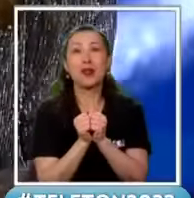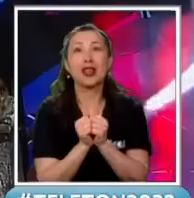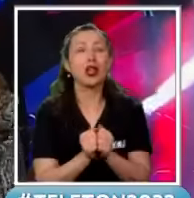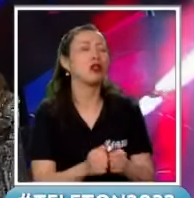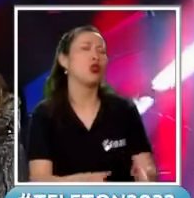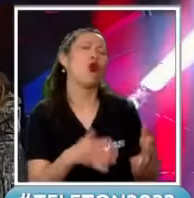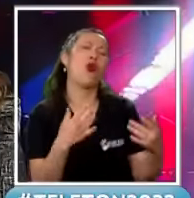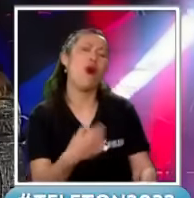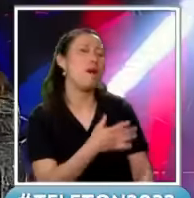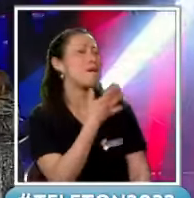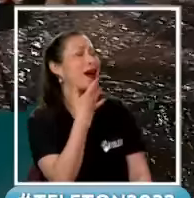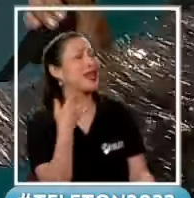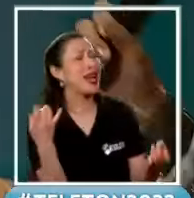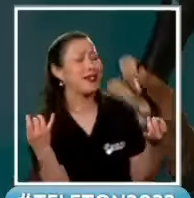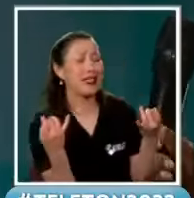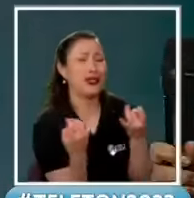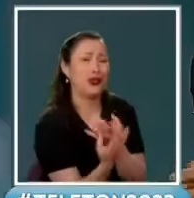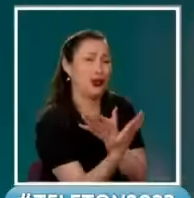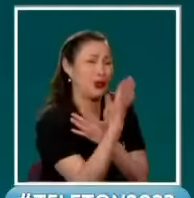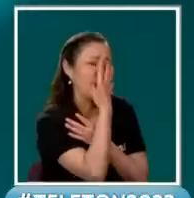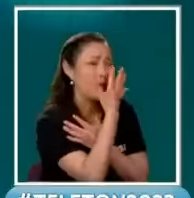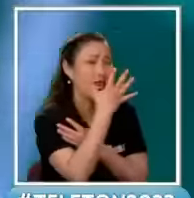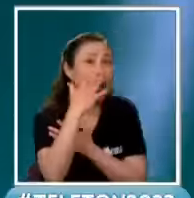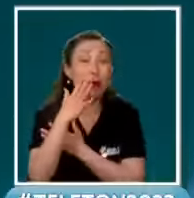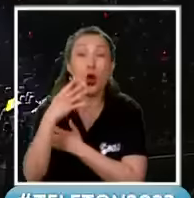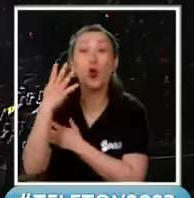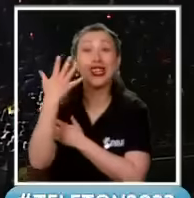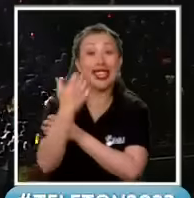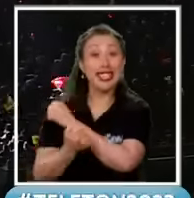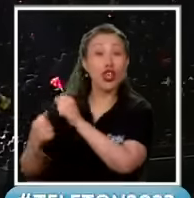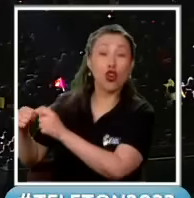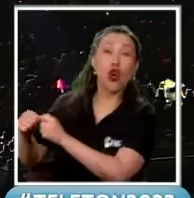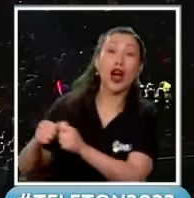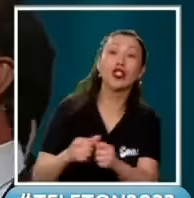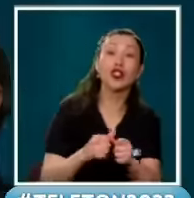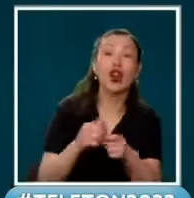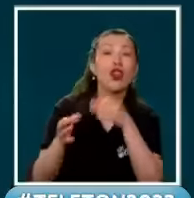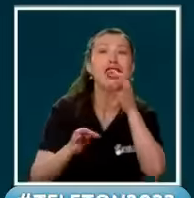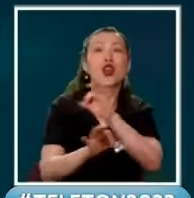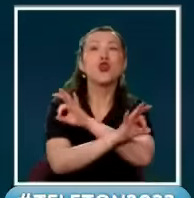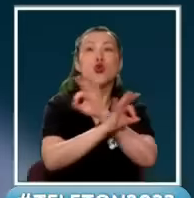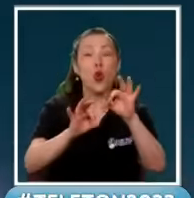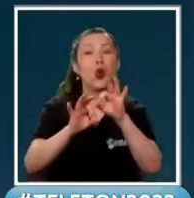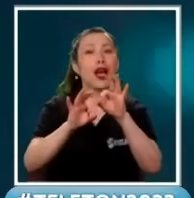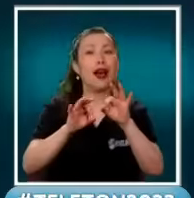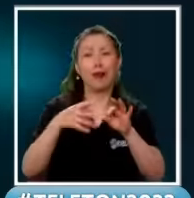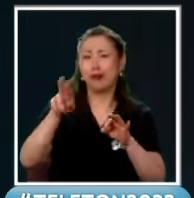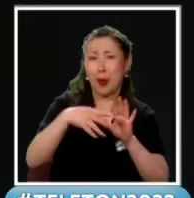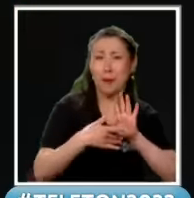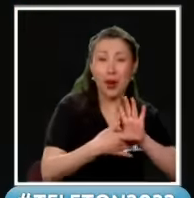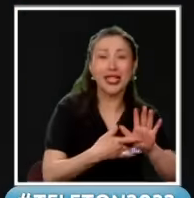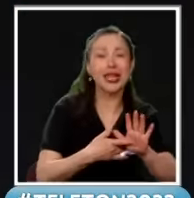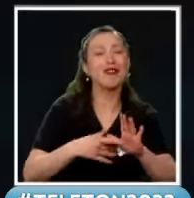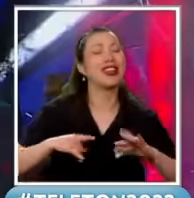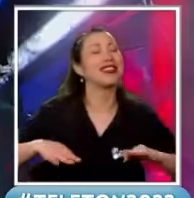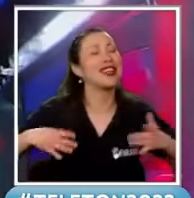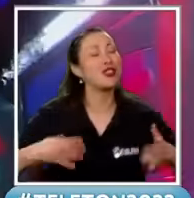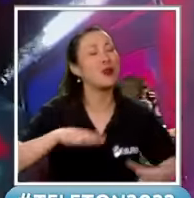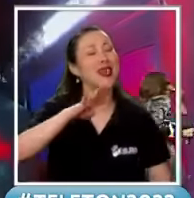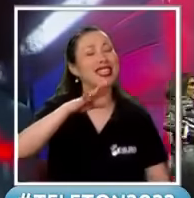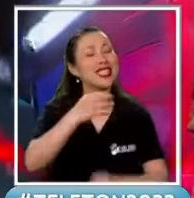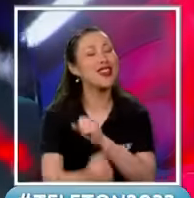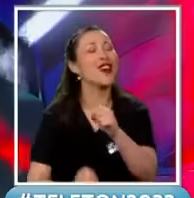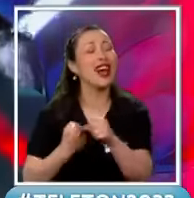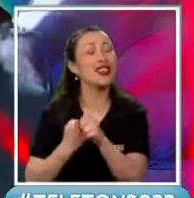¡Gracias! ¡Maravilloso Stefan Kramer! 45 años, no lo dije nunca en toda la rutina, pero felicidades por estos 45, y tienen que